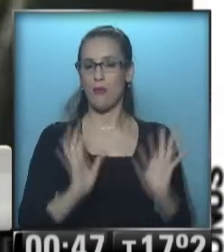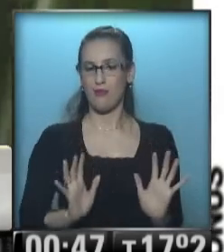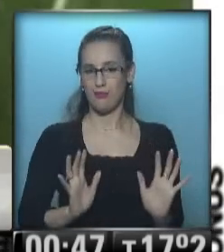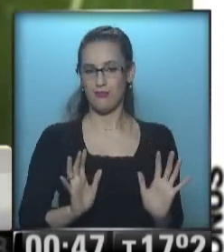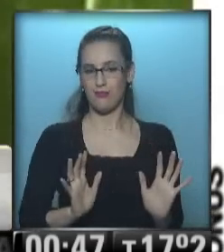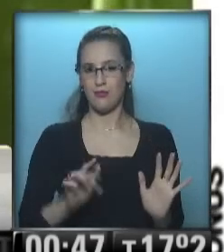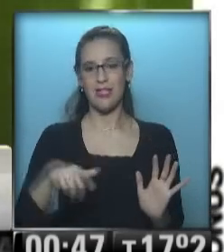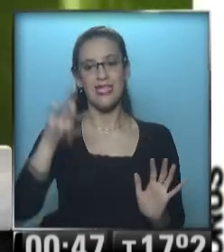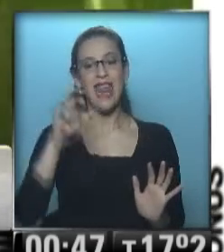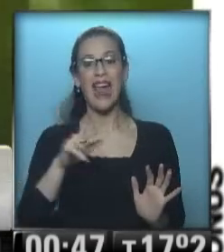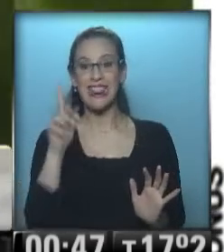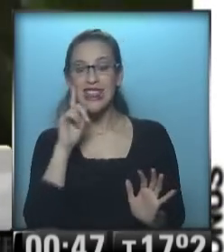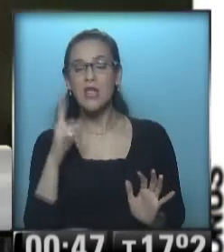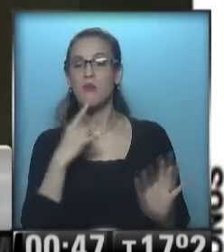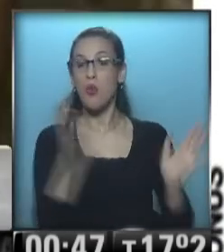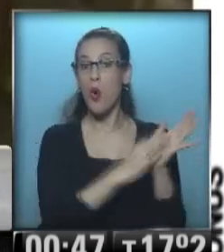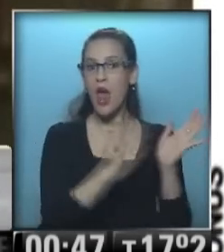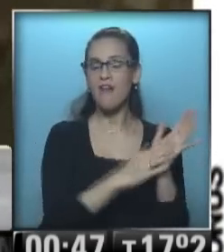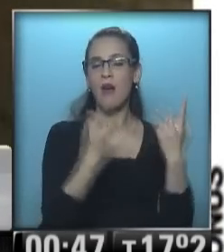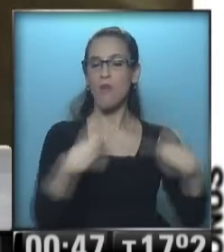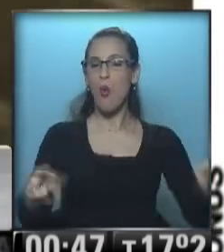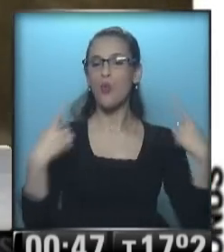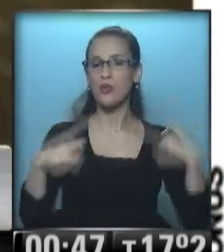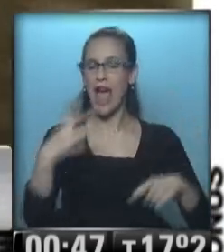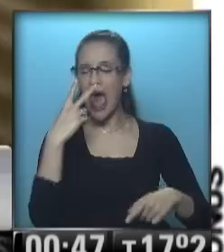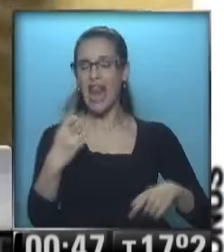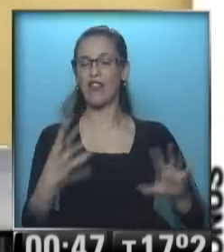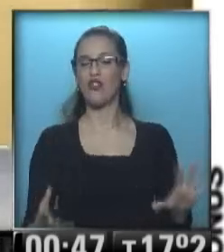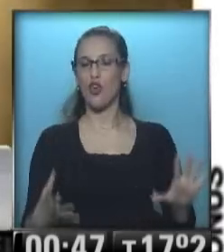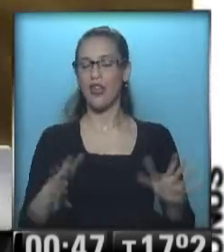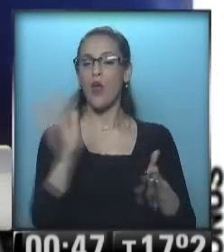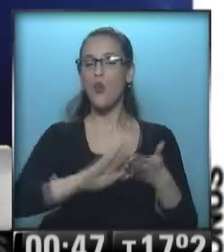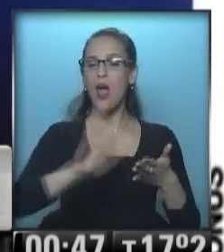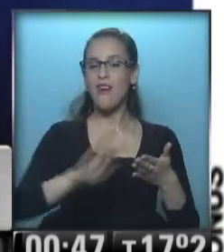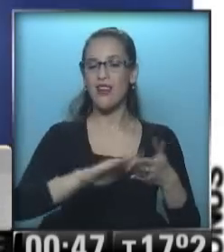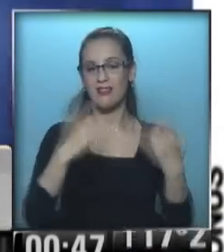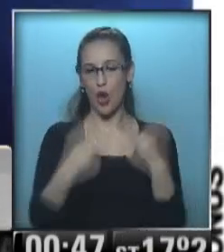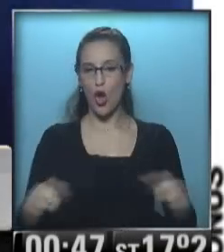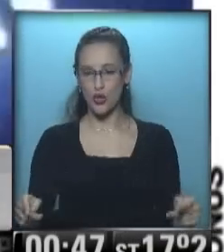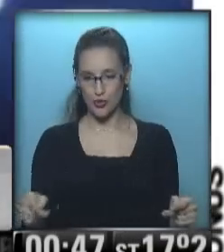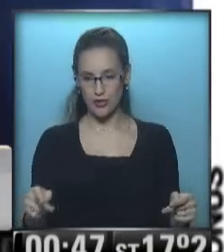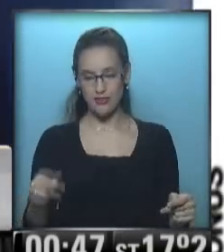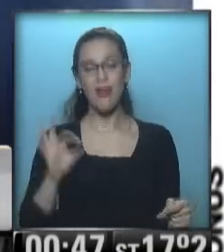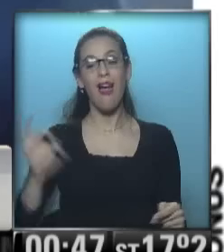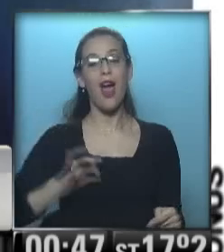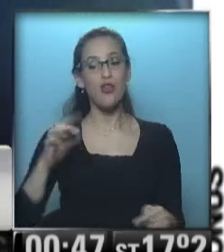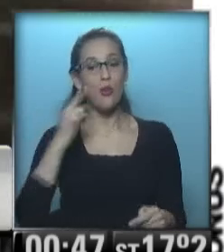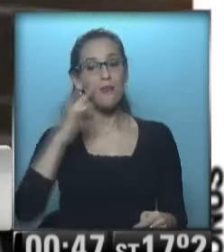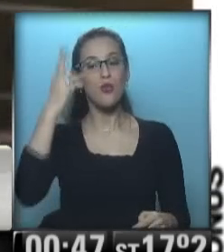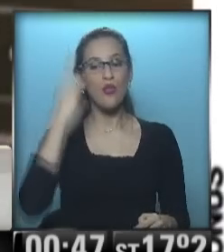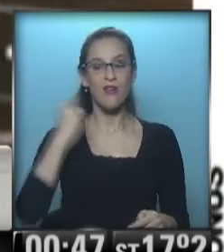se animó con la experimentación electrónica, con nuevas formaciones y poco después, en